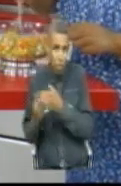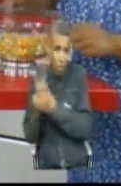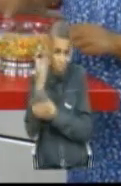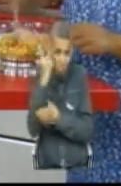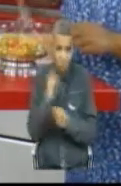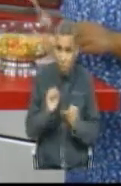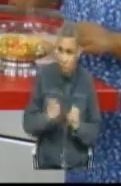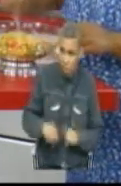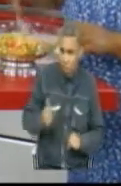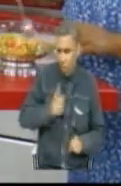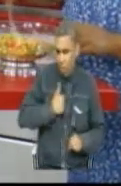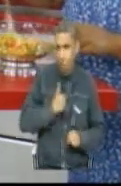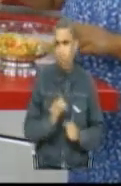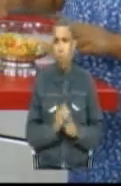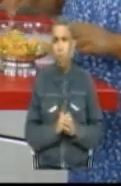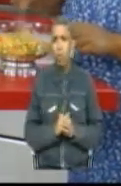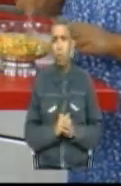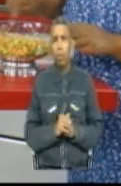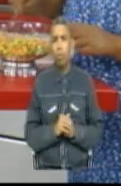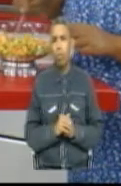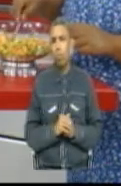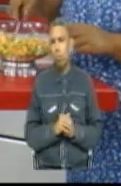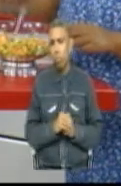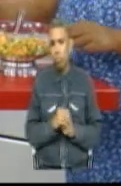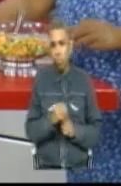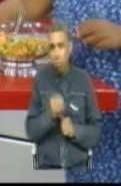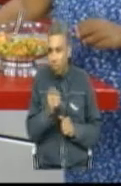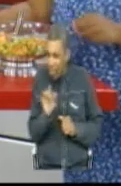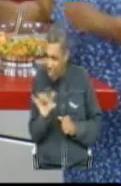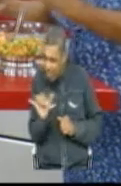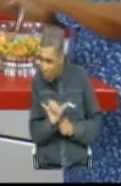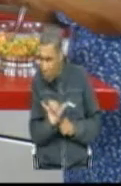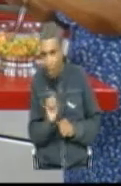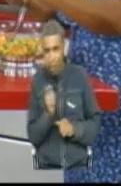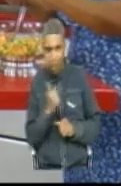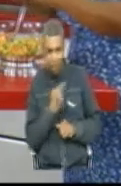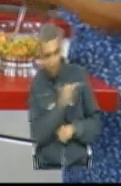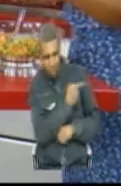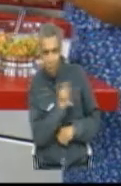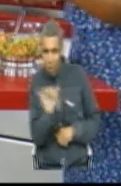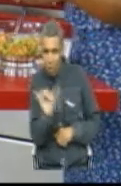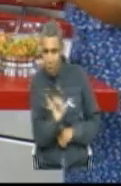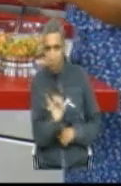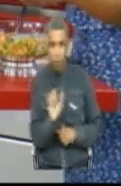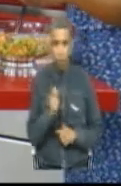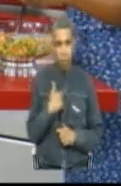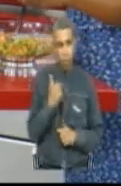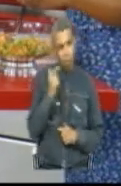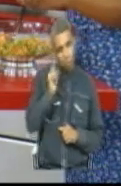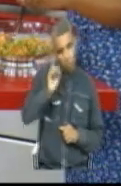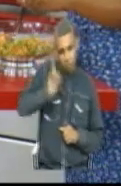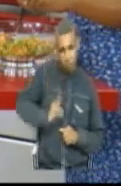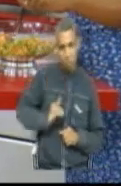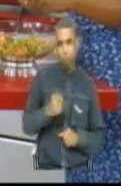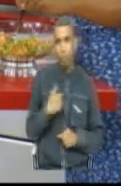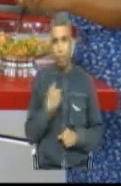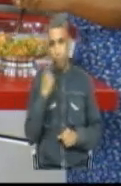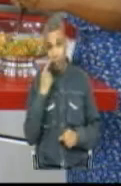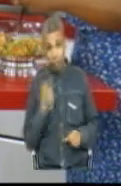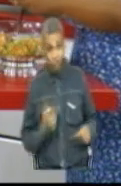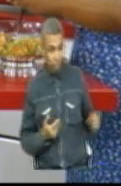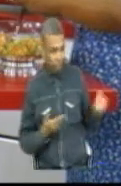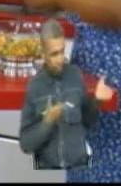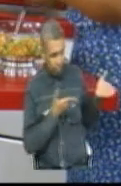igual es lo mismo el sabor va a ser muy idéntido perdón vale pero puesto maría cristina estás aquí